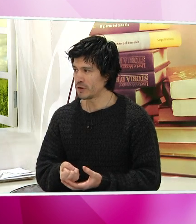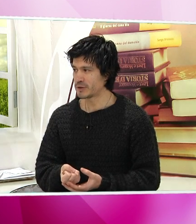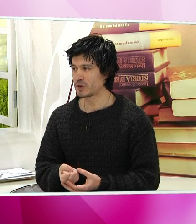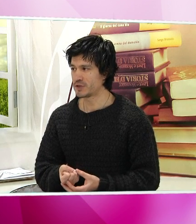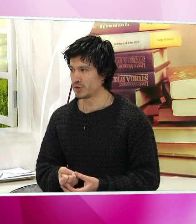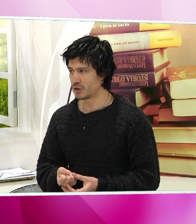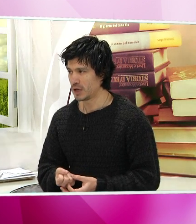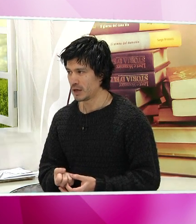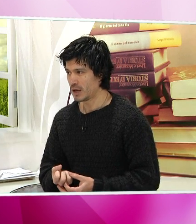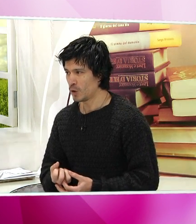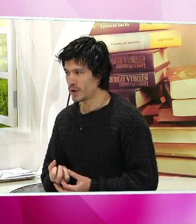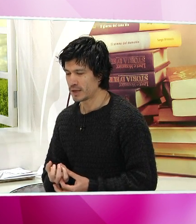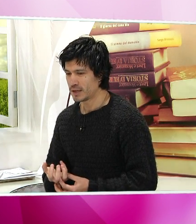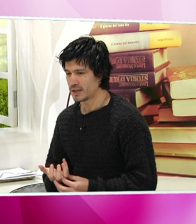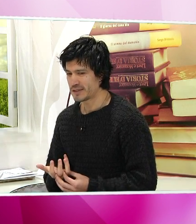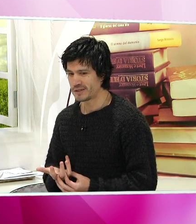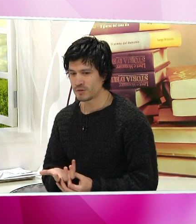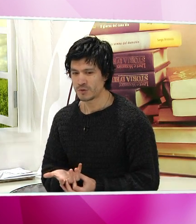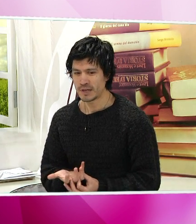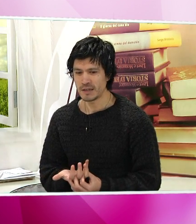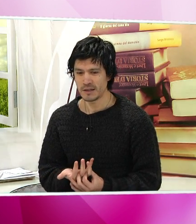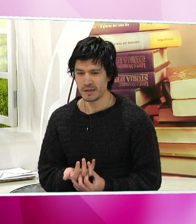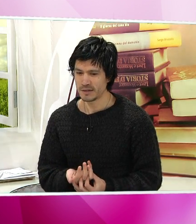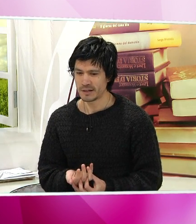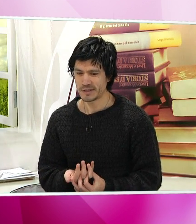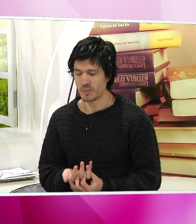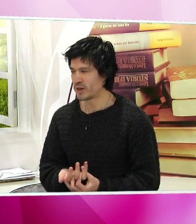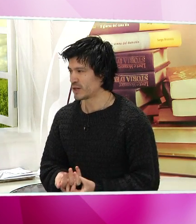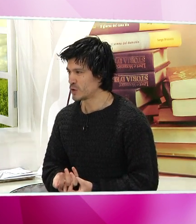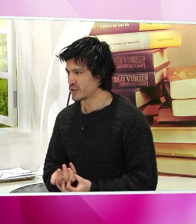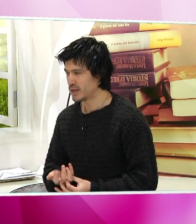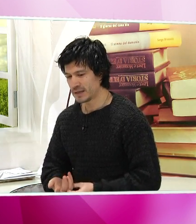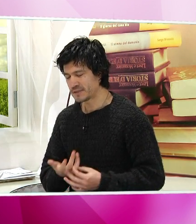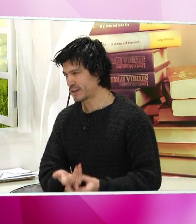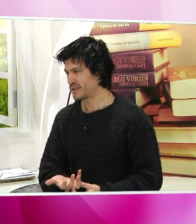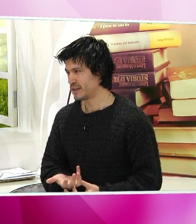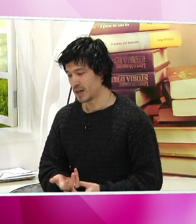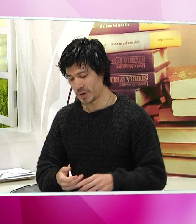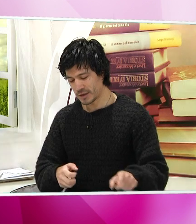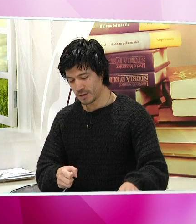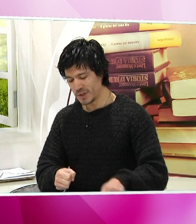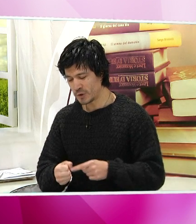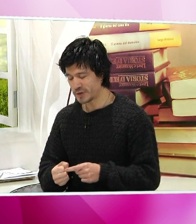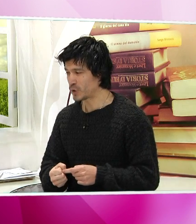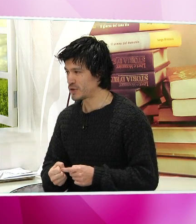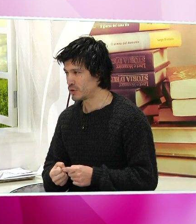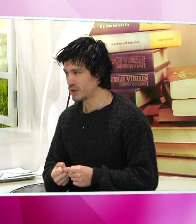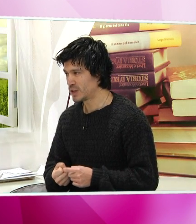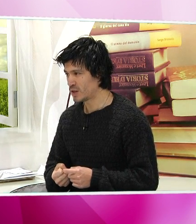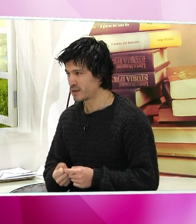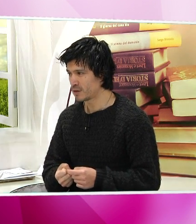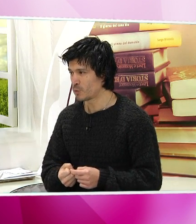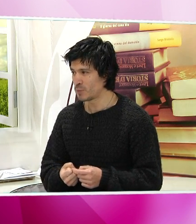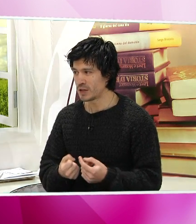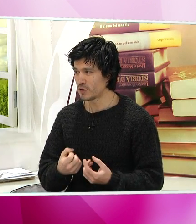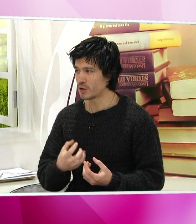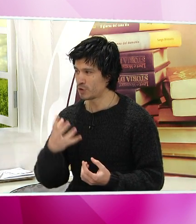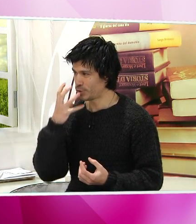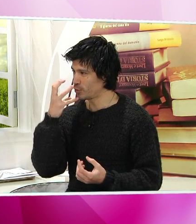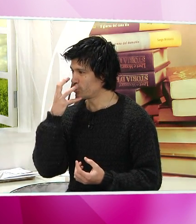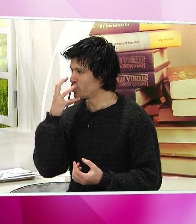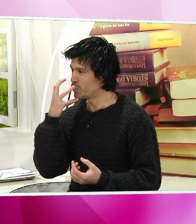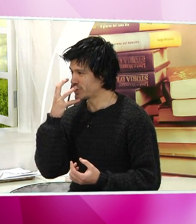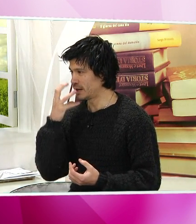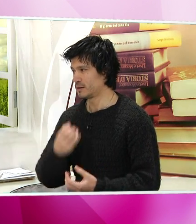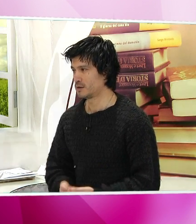algún modo de sujeción. Ahora, está saliendo una ley de razas peligrosas. Esa raza, aparte de medio de sujeción, deberían tener un medio